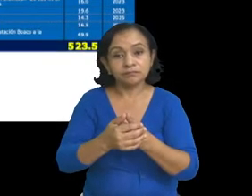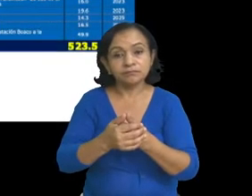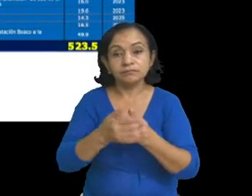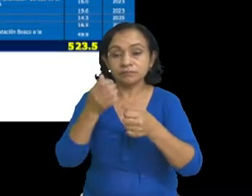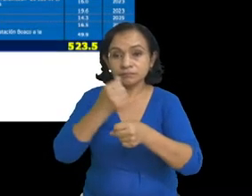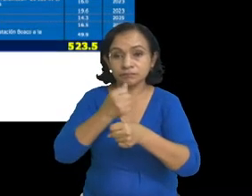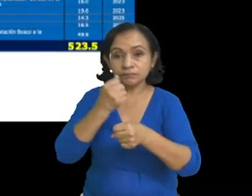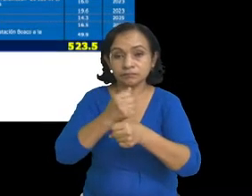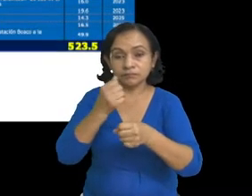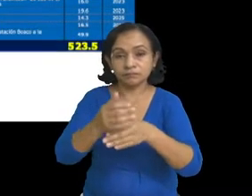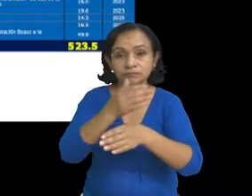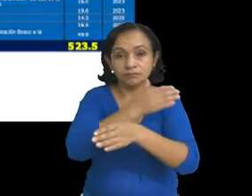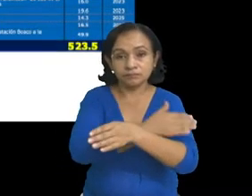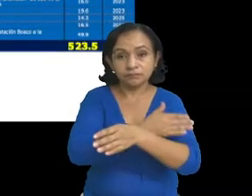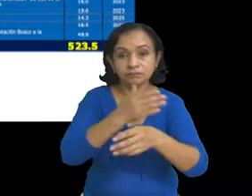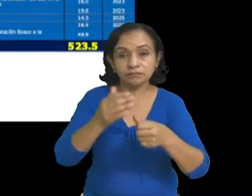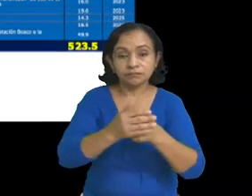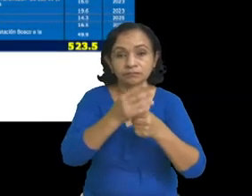ejecutado en